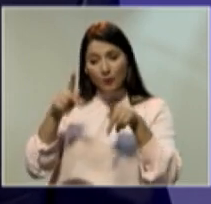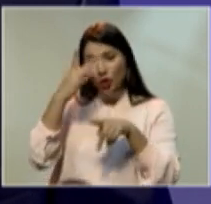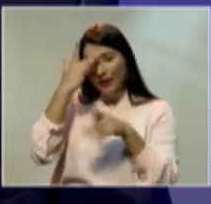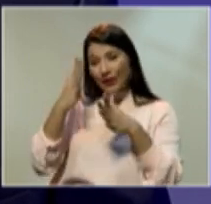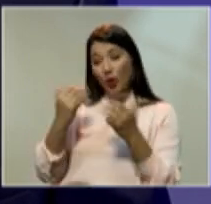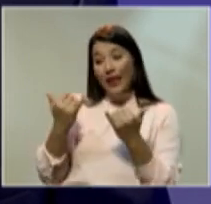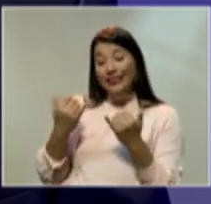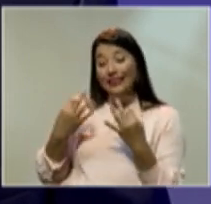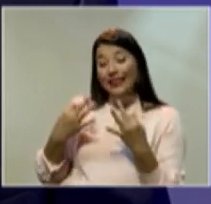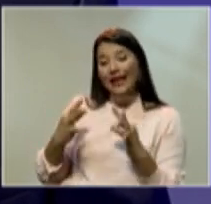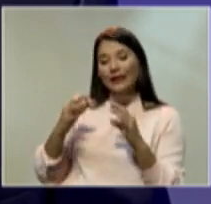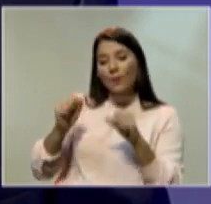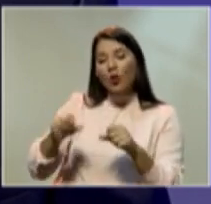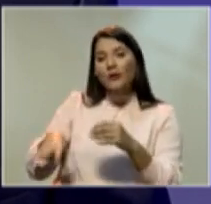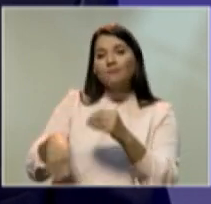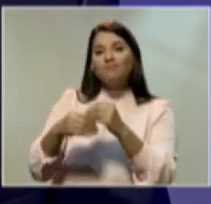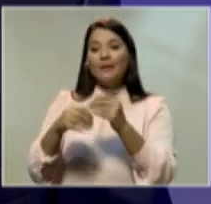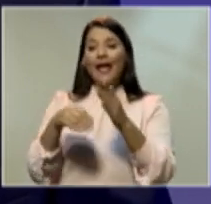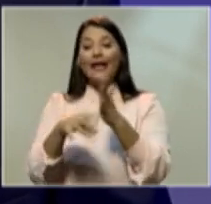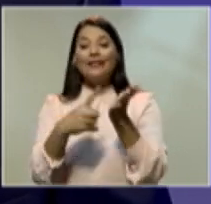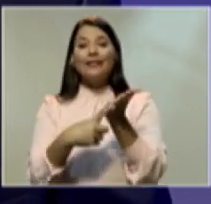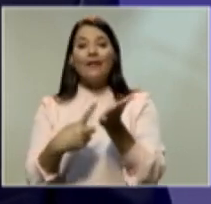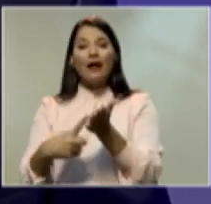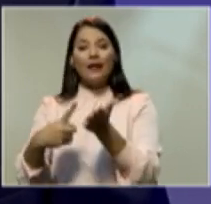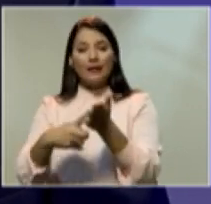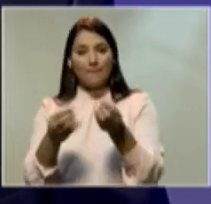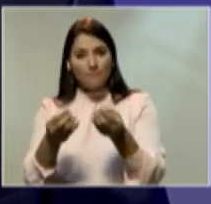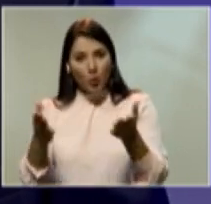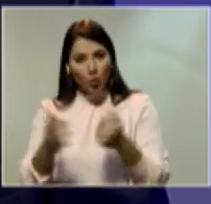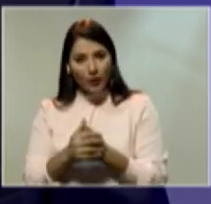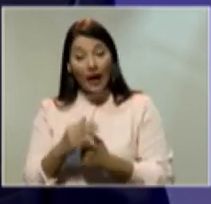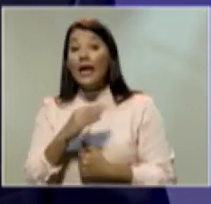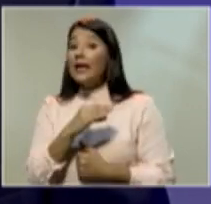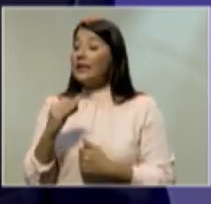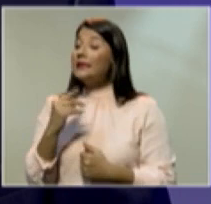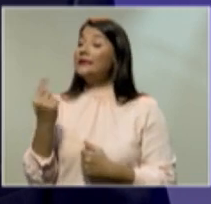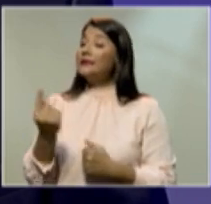público y que procura comprometerse